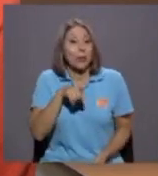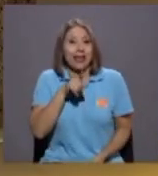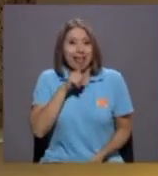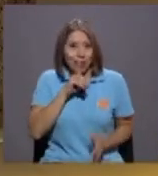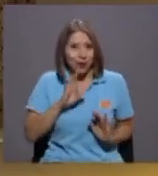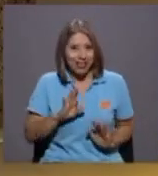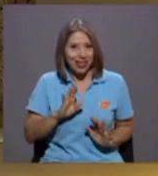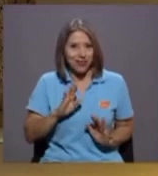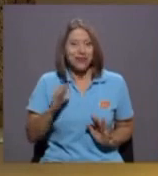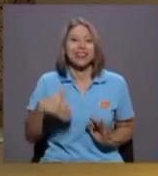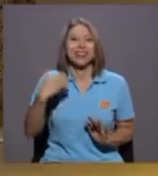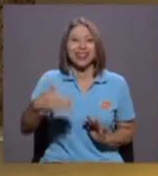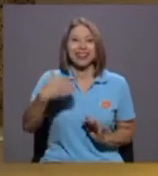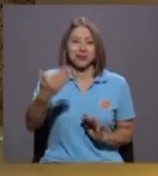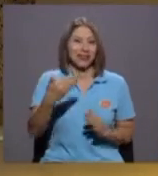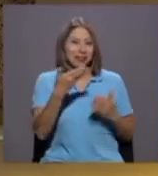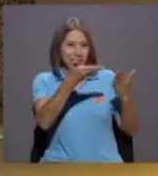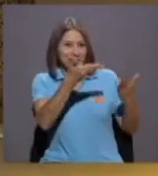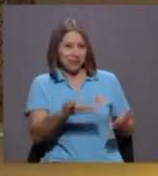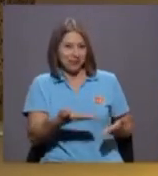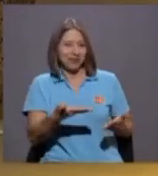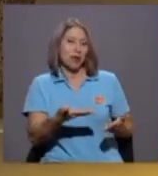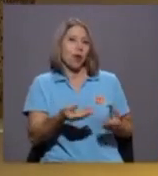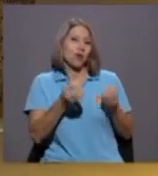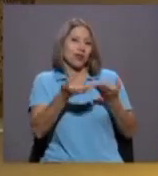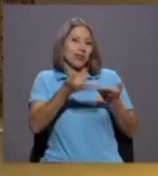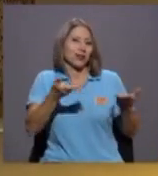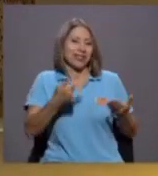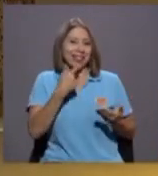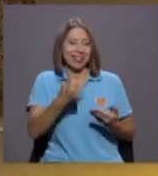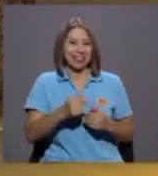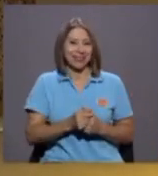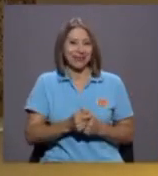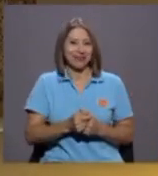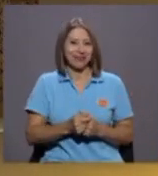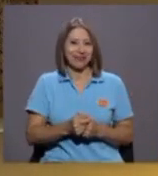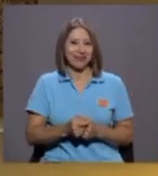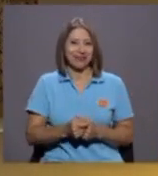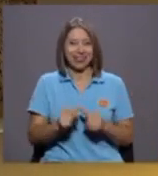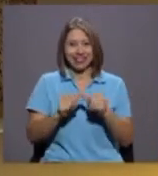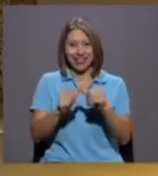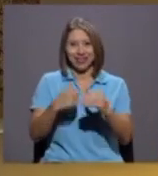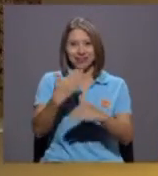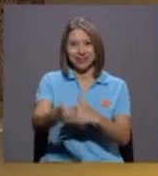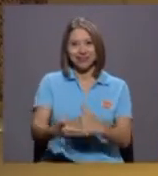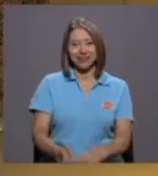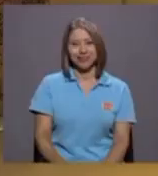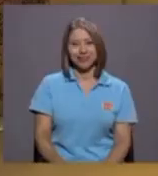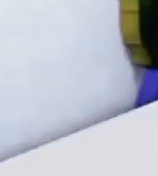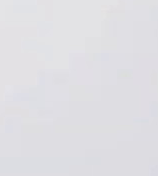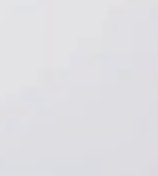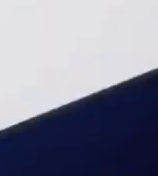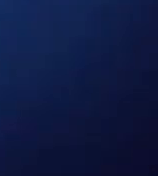luego que el canal nos invite a regresar, doña Marta va a tener muchas cosas que decir. Regresamos.